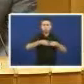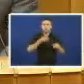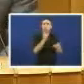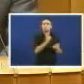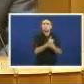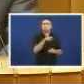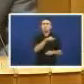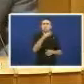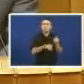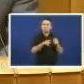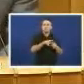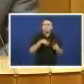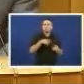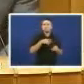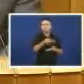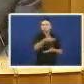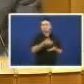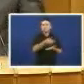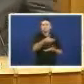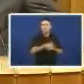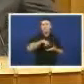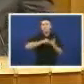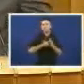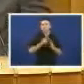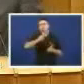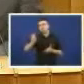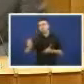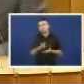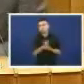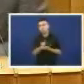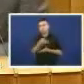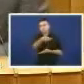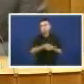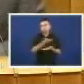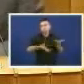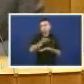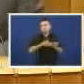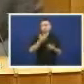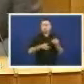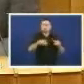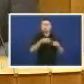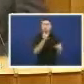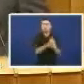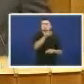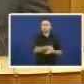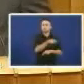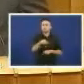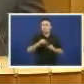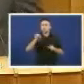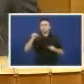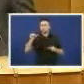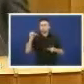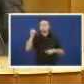construtiva de alternativas. Obviamente, as responsabilidades do goberno correspondenlle ao